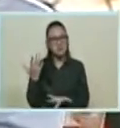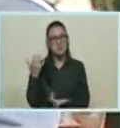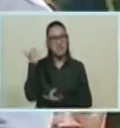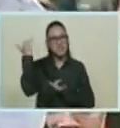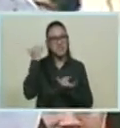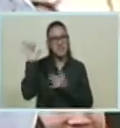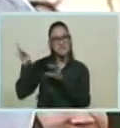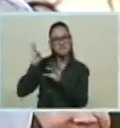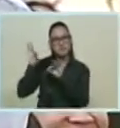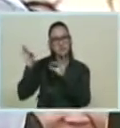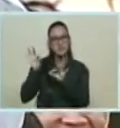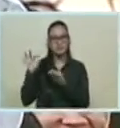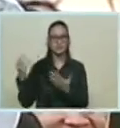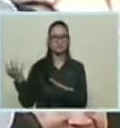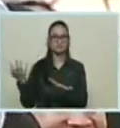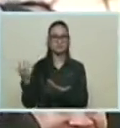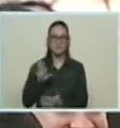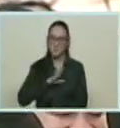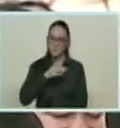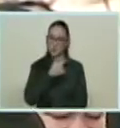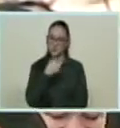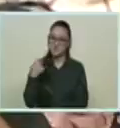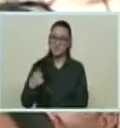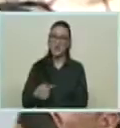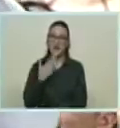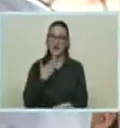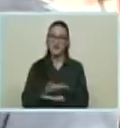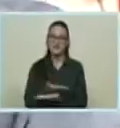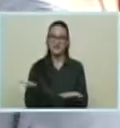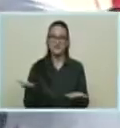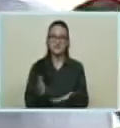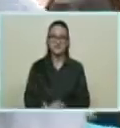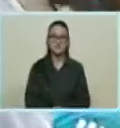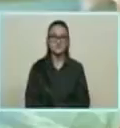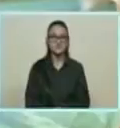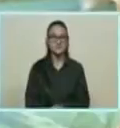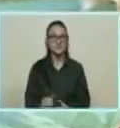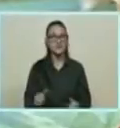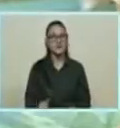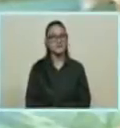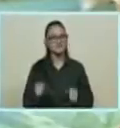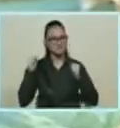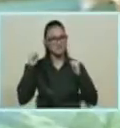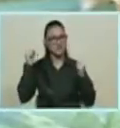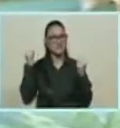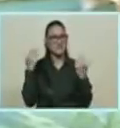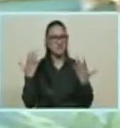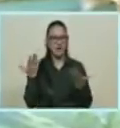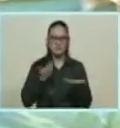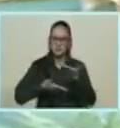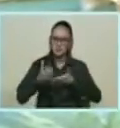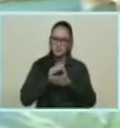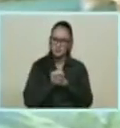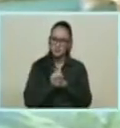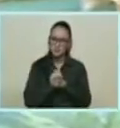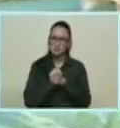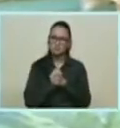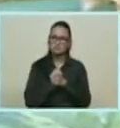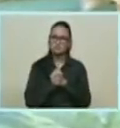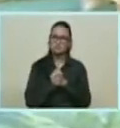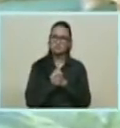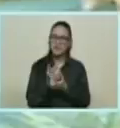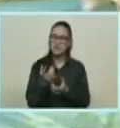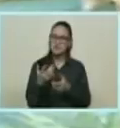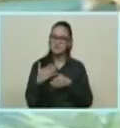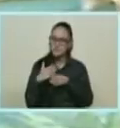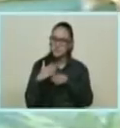para iluminarnos con el ejemplo de la República Popular China. Gracias, presidente. Bueno, que viva la relación de amistad, cooperación y